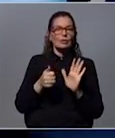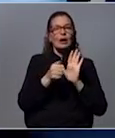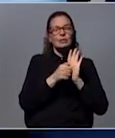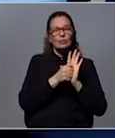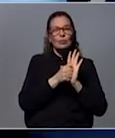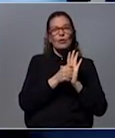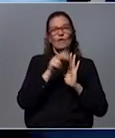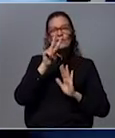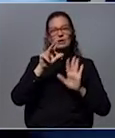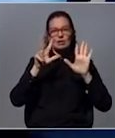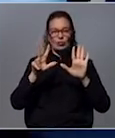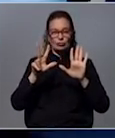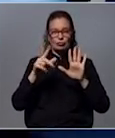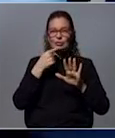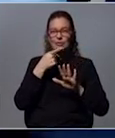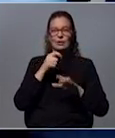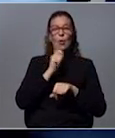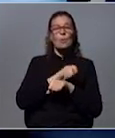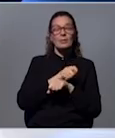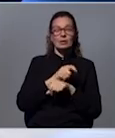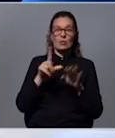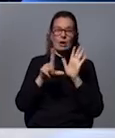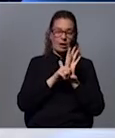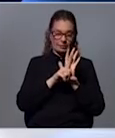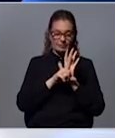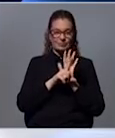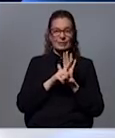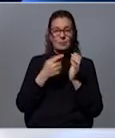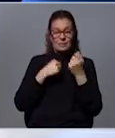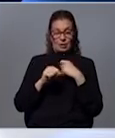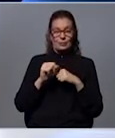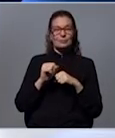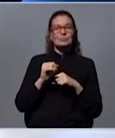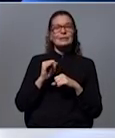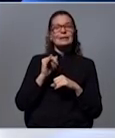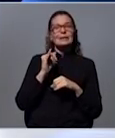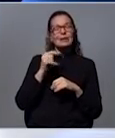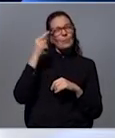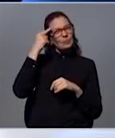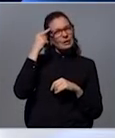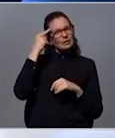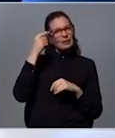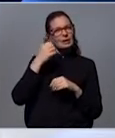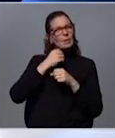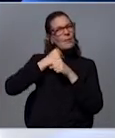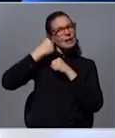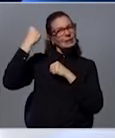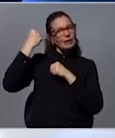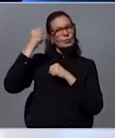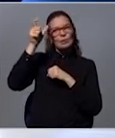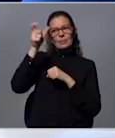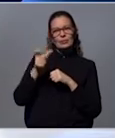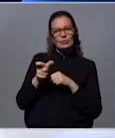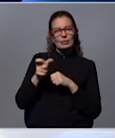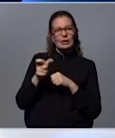28 del código penal que dice cumplimiento de la ley estatal ahora sí tiene se piensa que están matando una persona ahí adentro